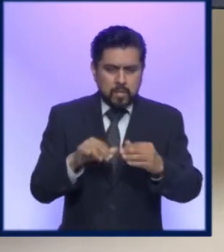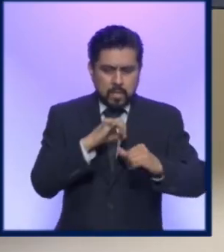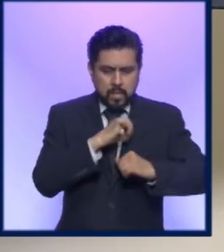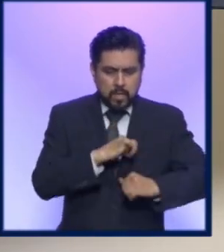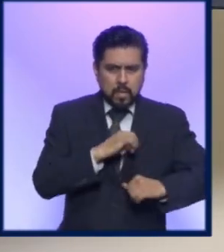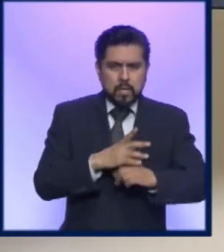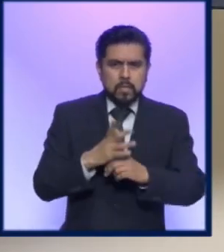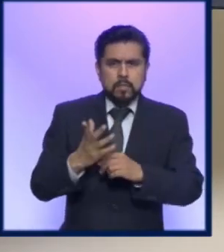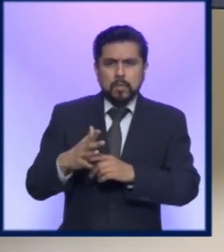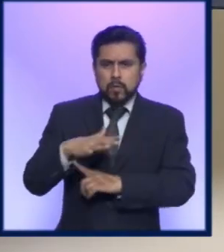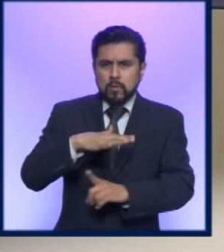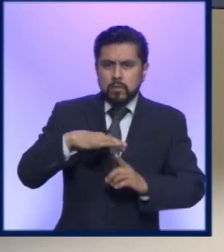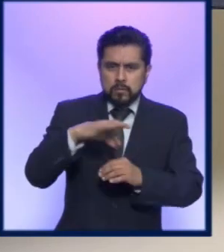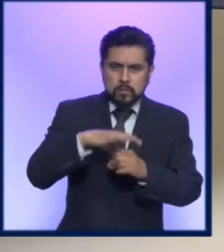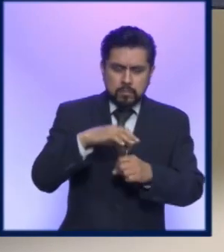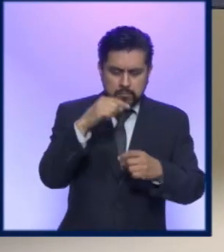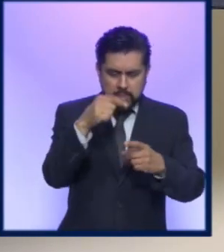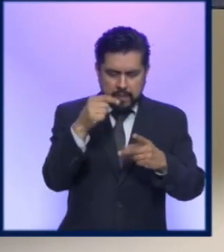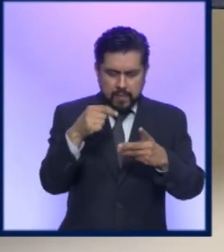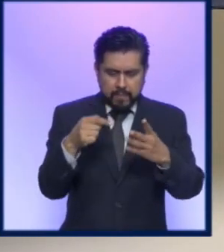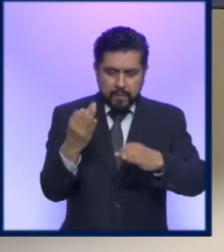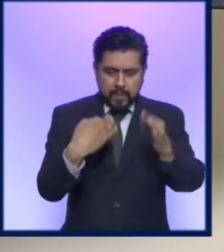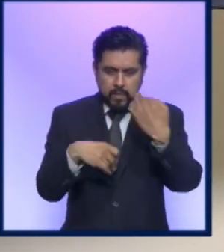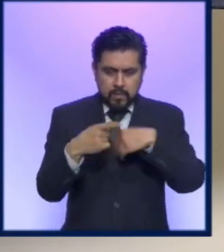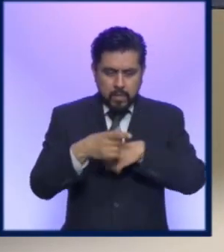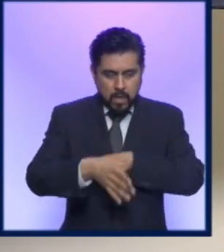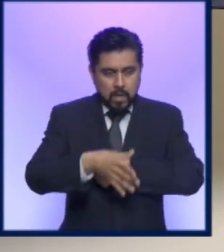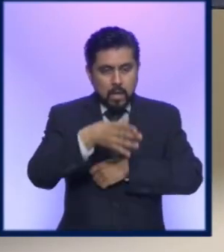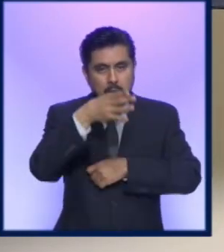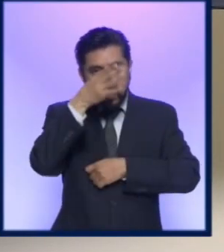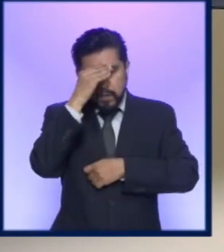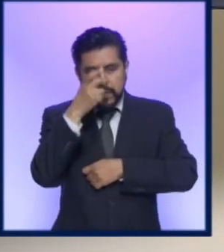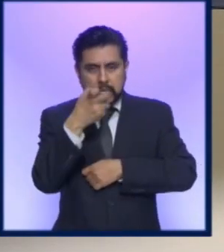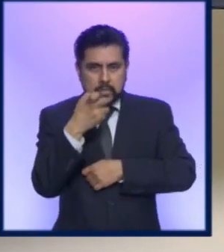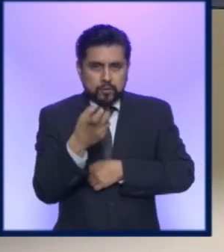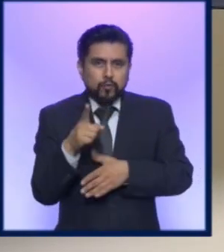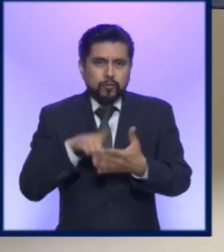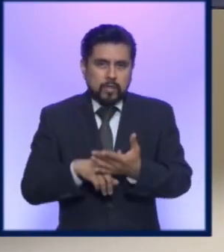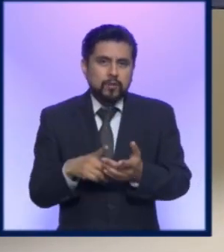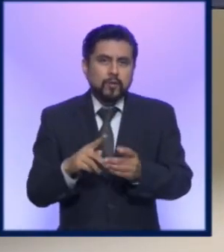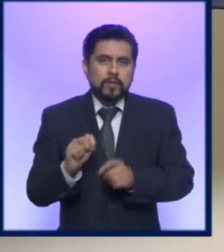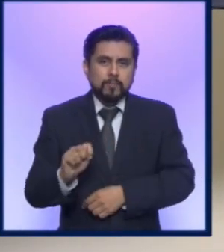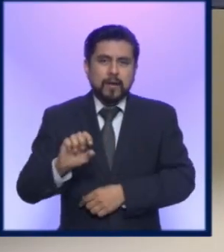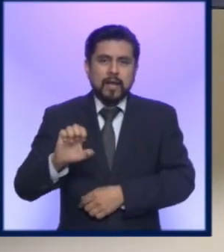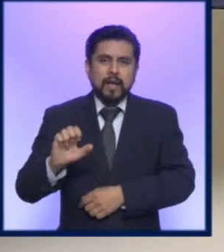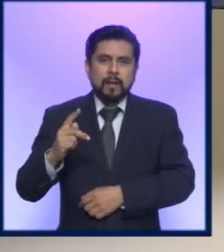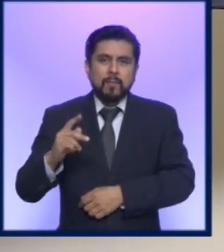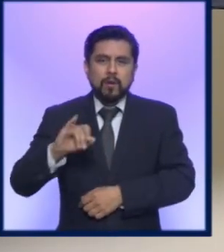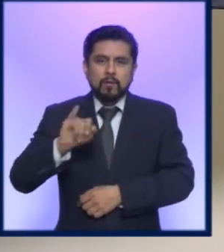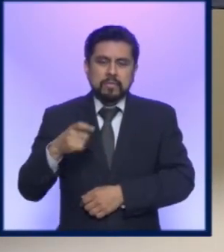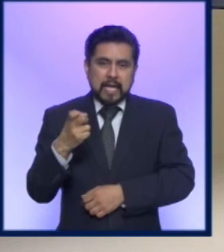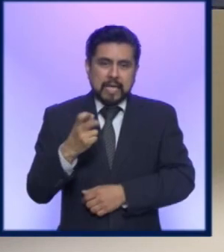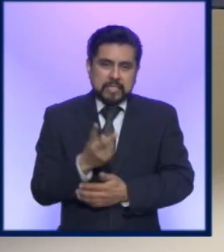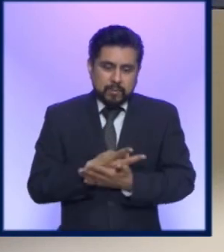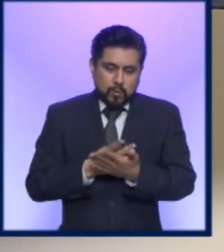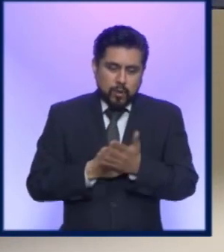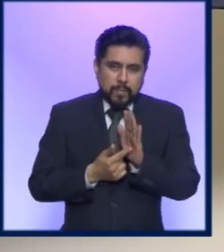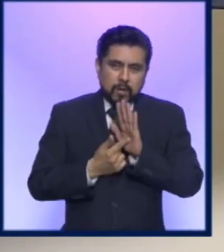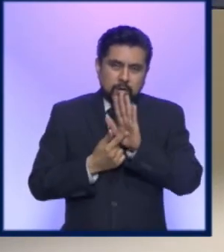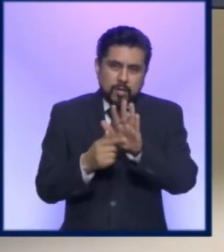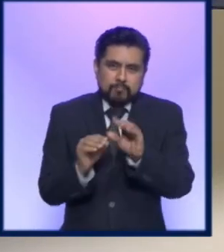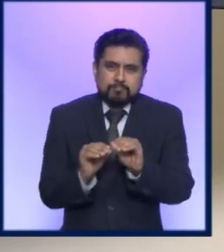electorales pues esto es Eh Pues un poco de lo que se hace en el tribunal electoral y a través de estos programas se